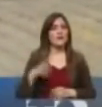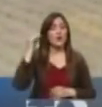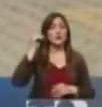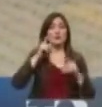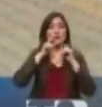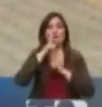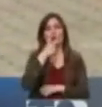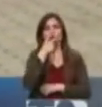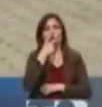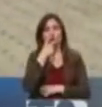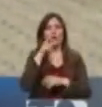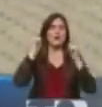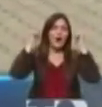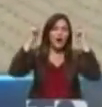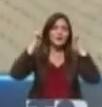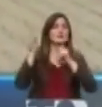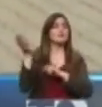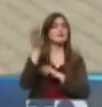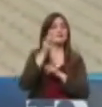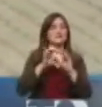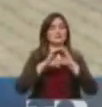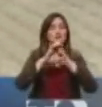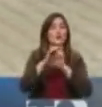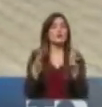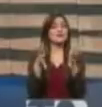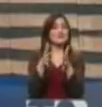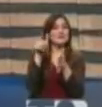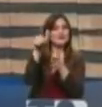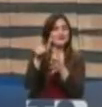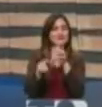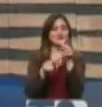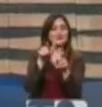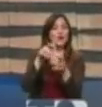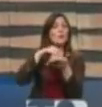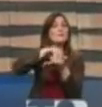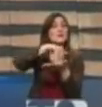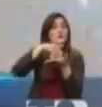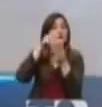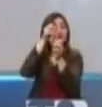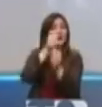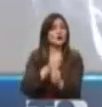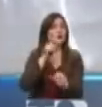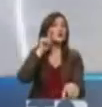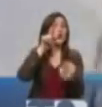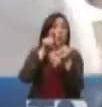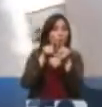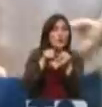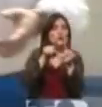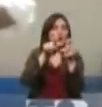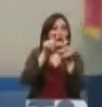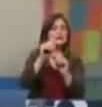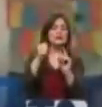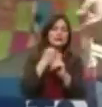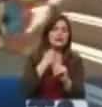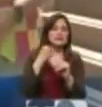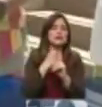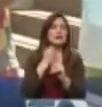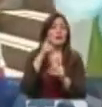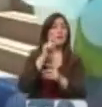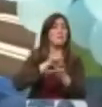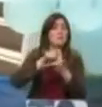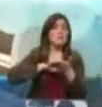En una combi llegaron miembros de la red Acuerdo contra el Cáncer al Consejo Nacional Electoral para entregar las miles de